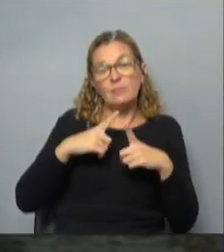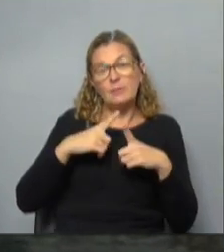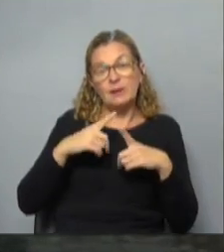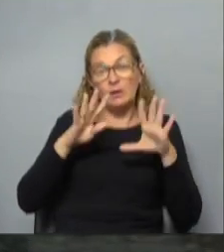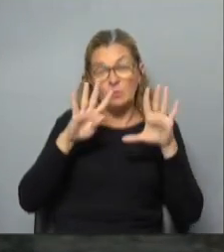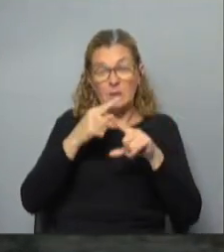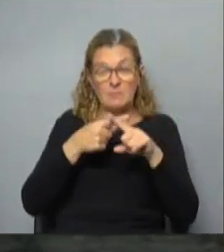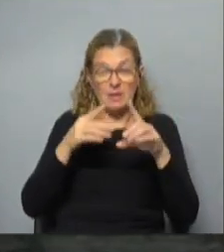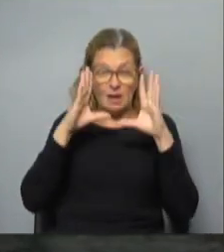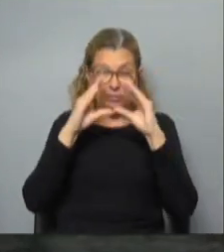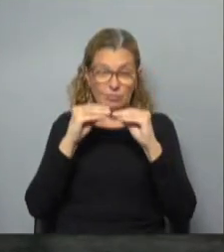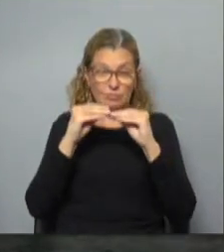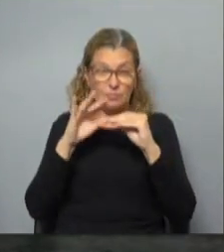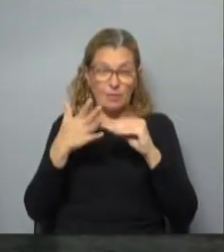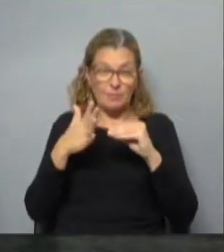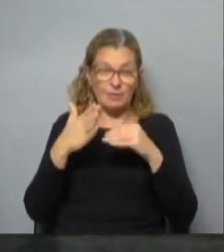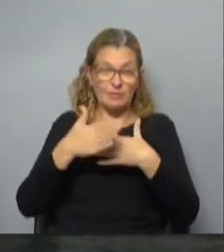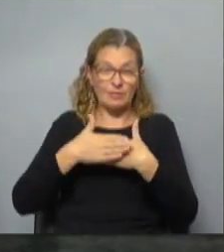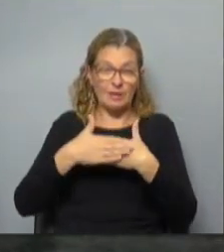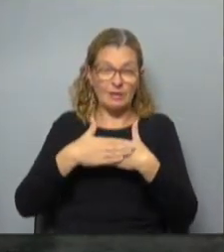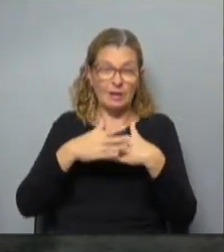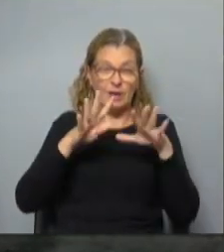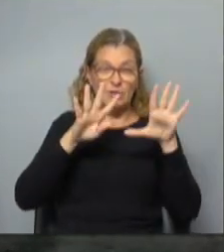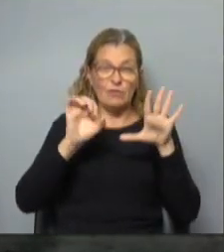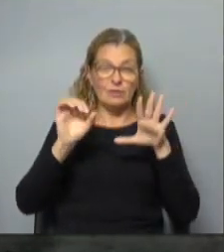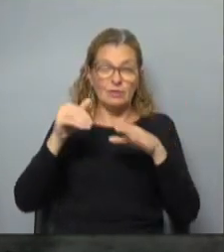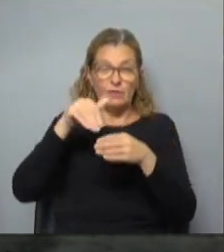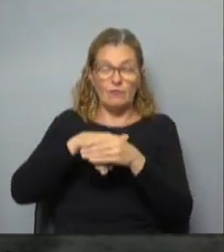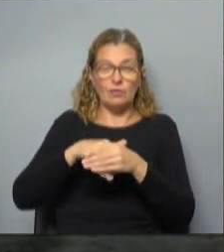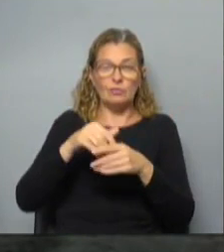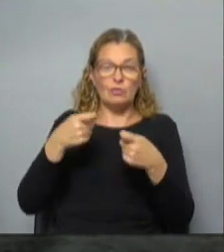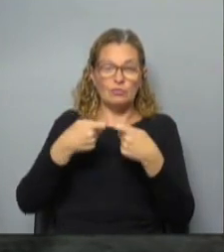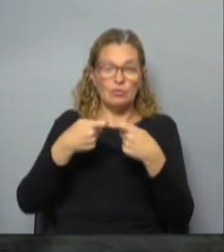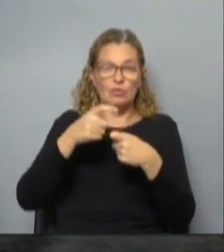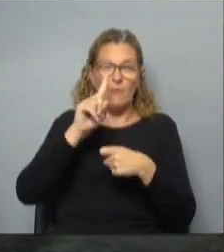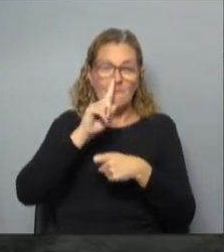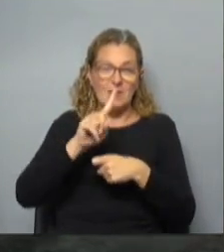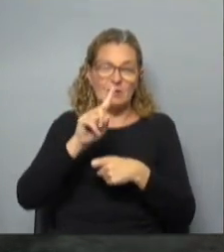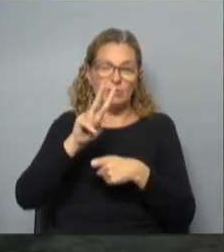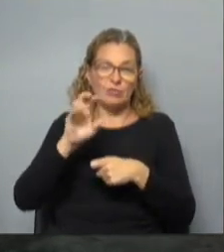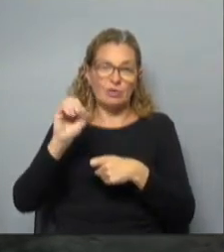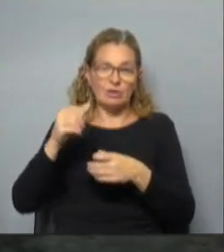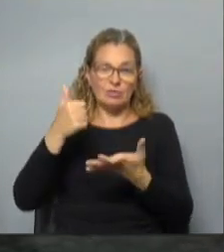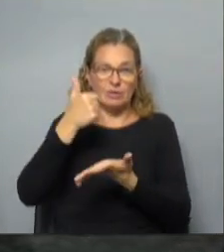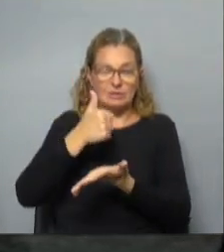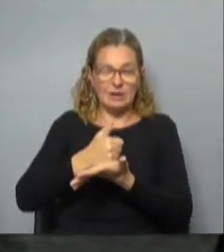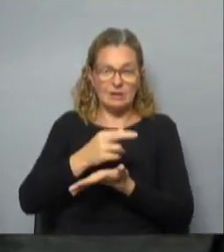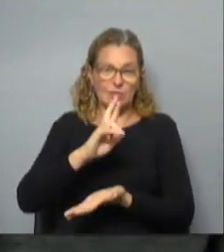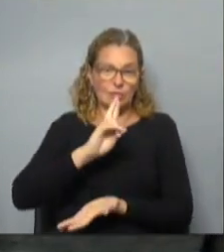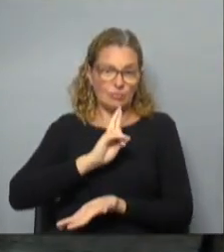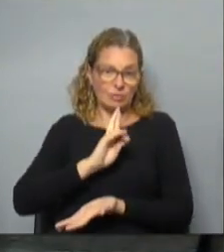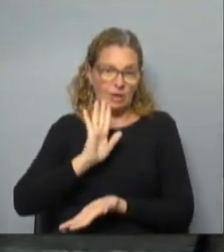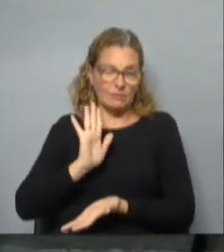21 30 horas cerca de 900 votos de unos 1.200 socios que podían votar bueno estén los resultados